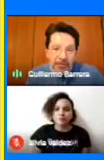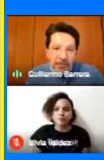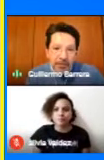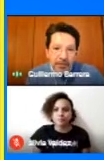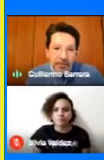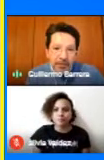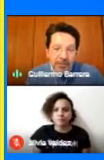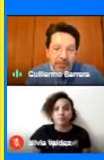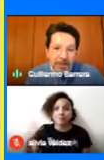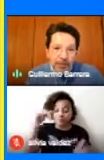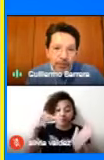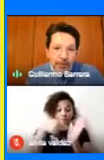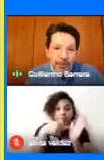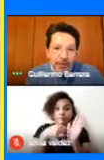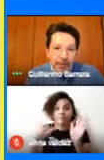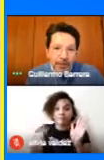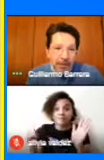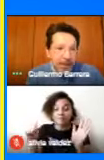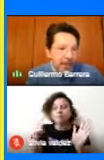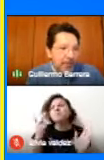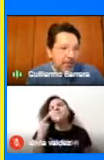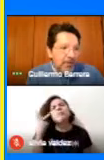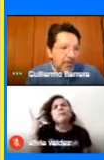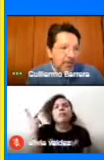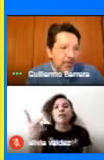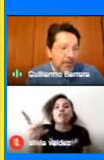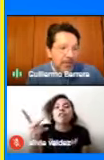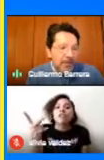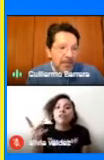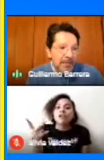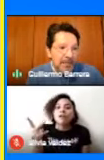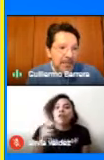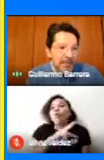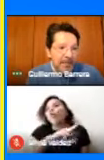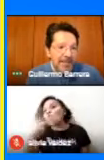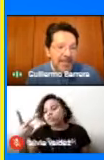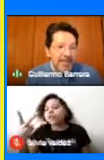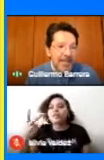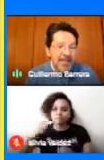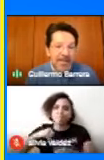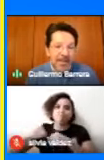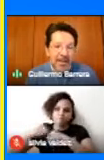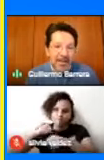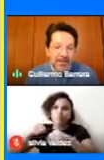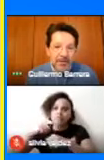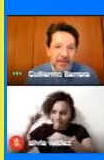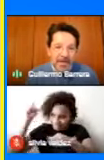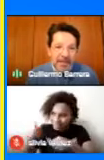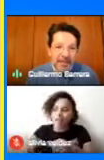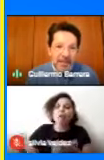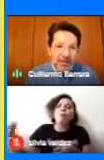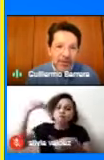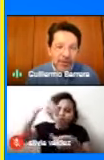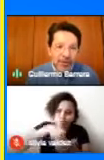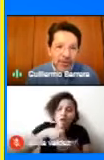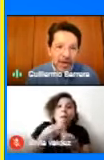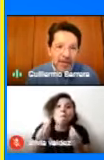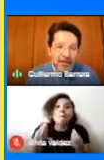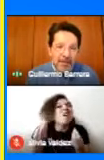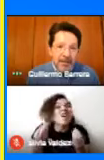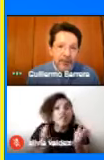Teniendo esto, entonces miremos que hay otras dinámicas que se tienen que dar para que el